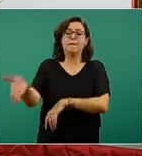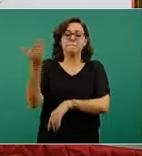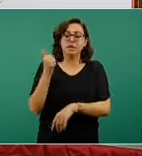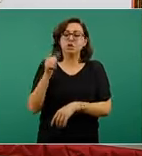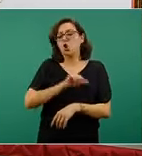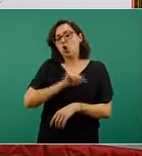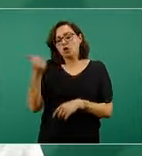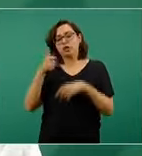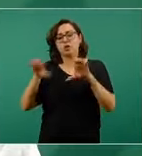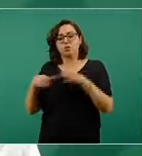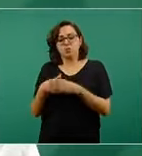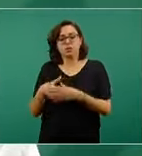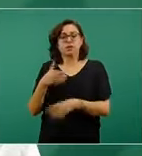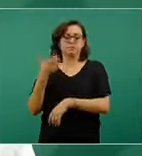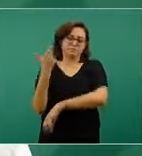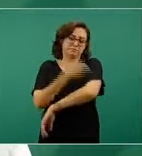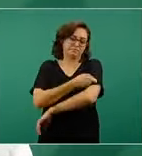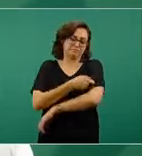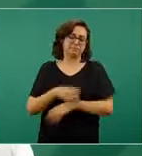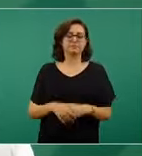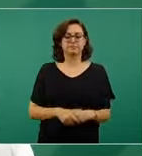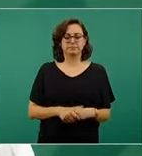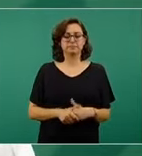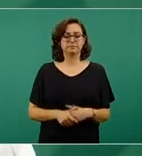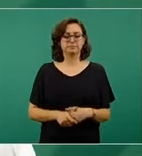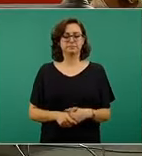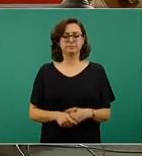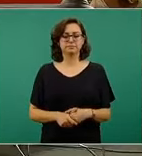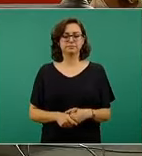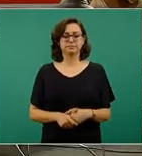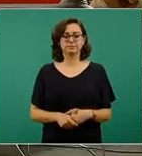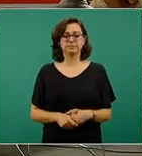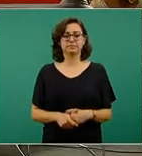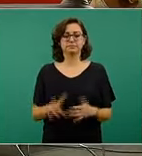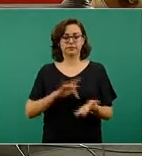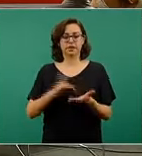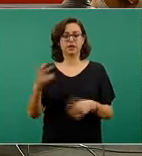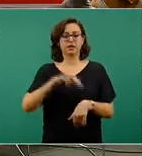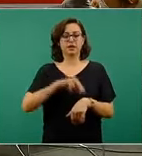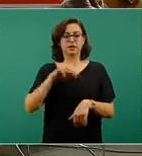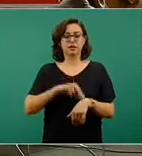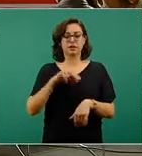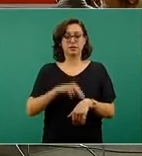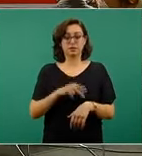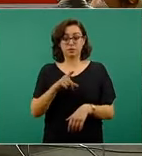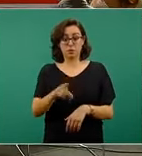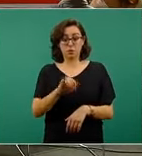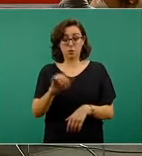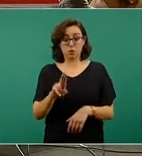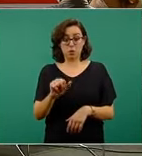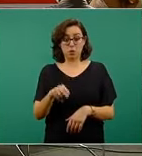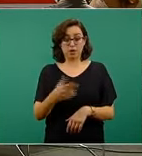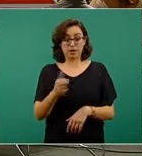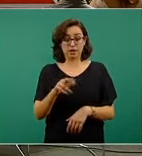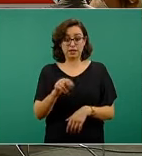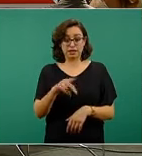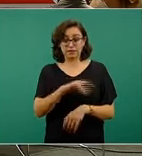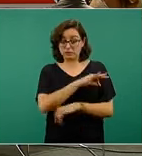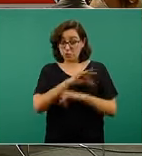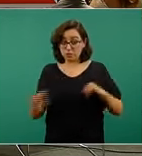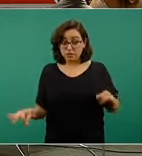otra comunidad, no necesariamente van a llegar a la comunidad de residencia. Gracias, doctor. Muchas gracias. Parece que Juan Hernández tiene una de último